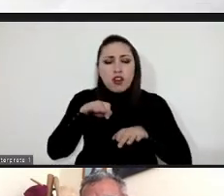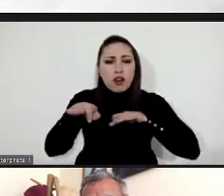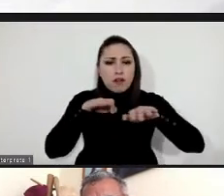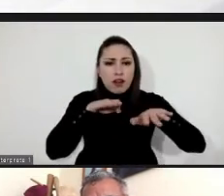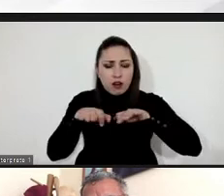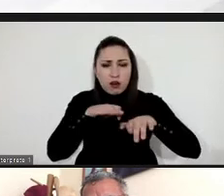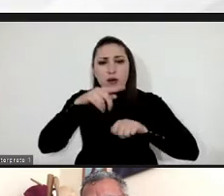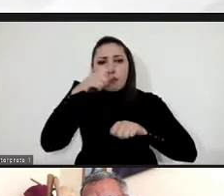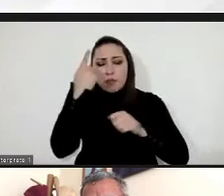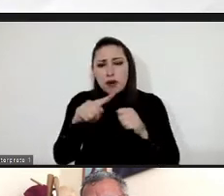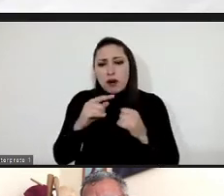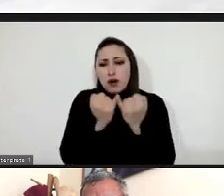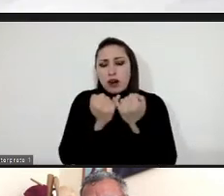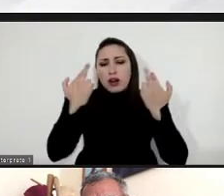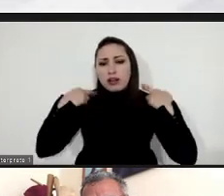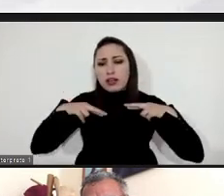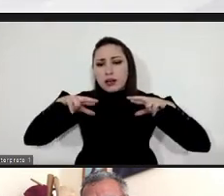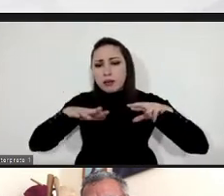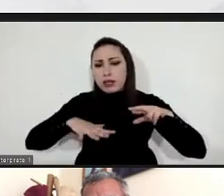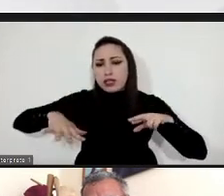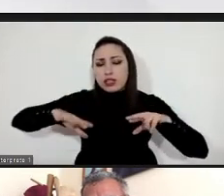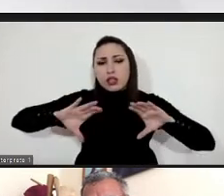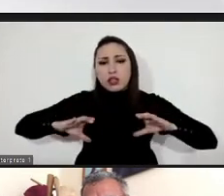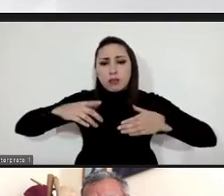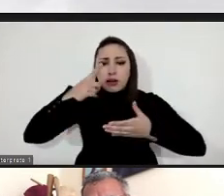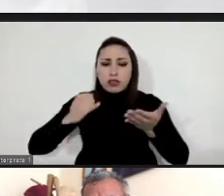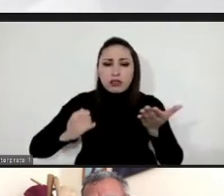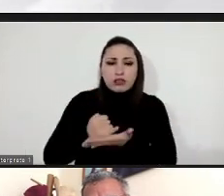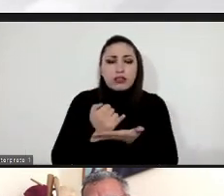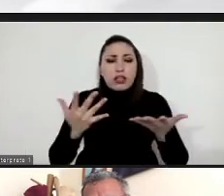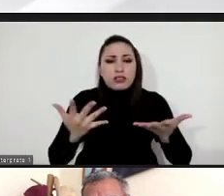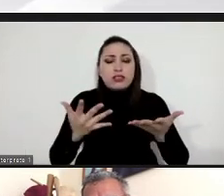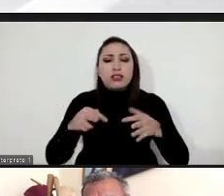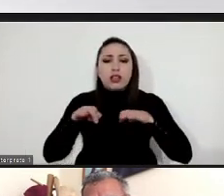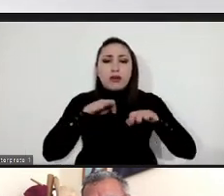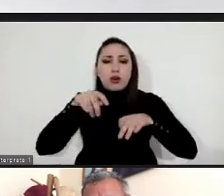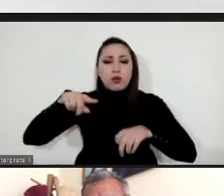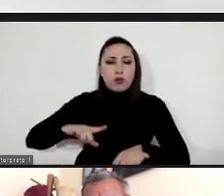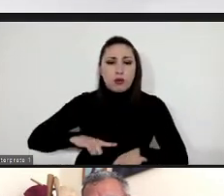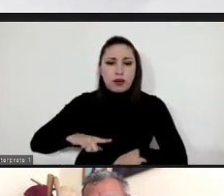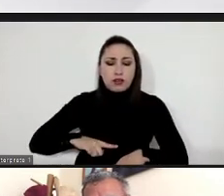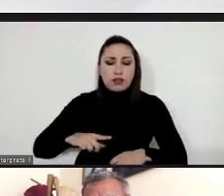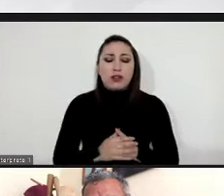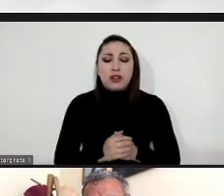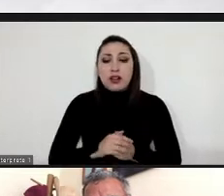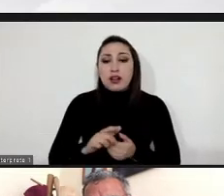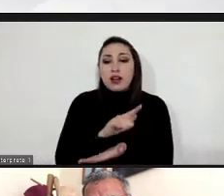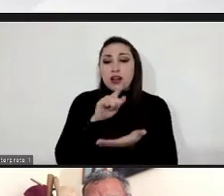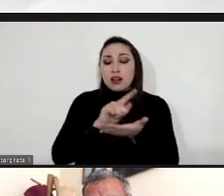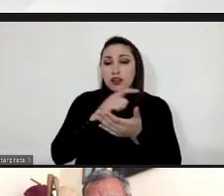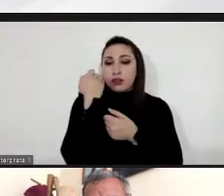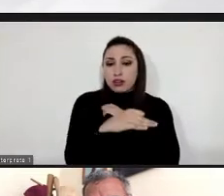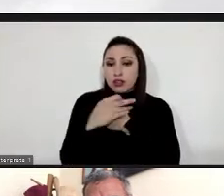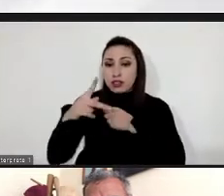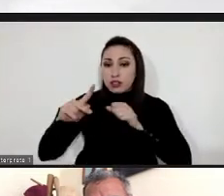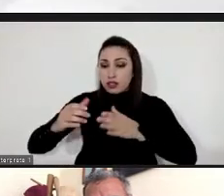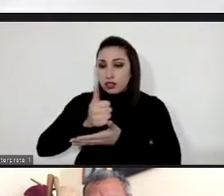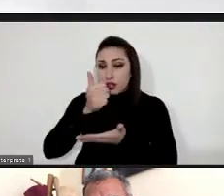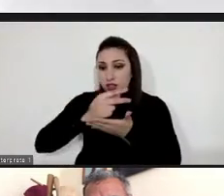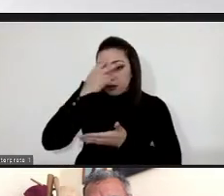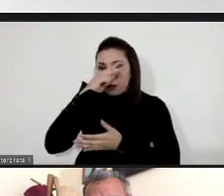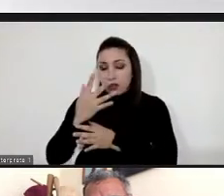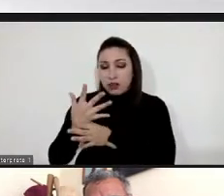política y social en el espacio para la toma de decisiones. La Ley Orgánica del Congreso de la Ciudad de México establece